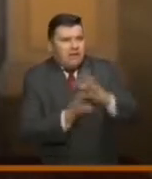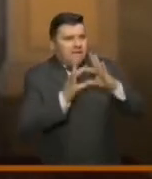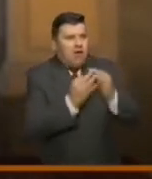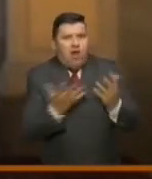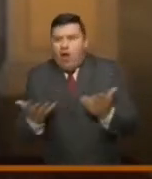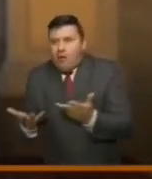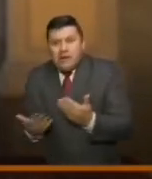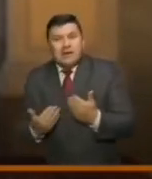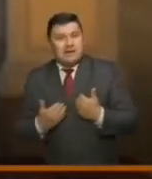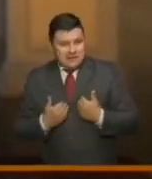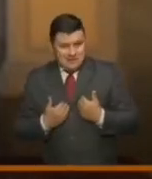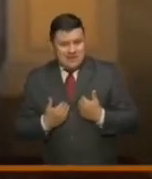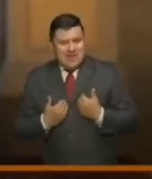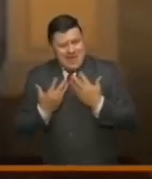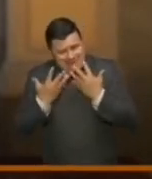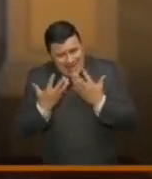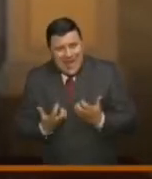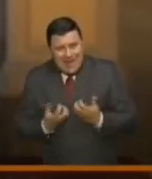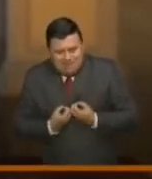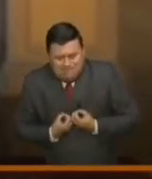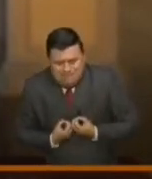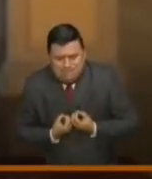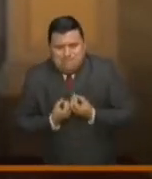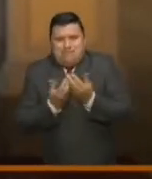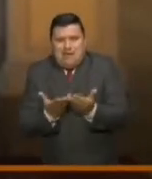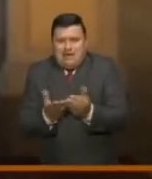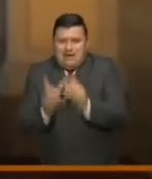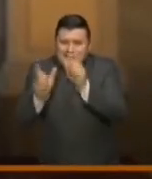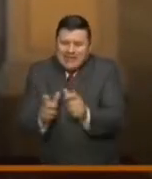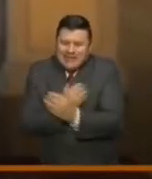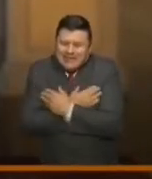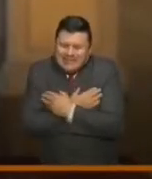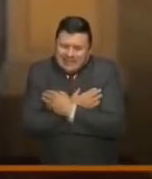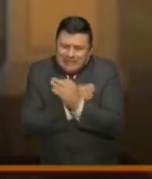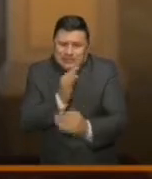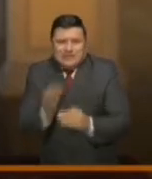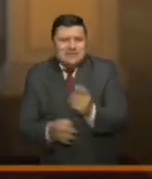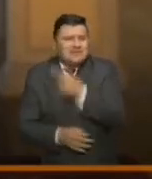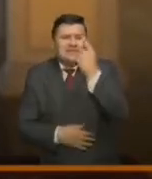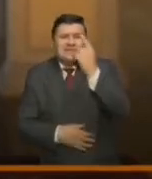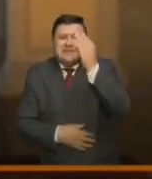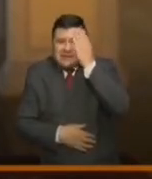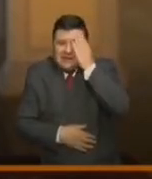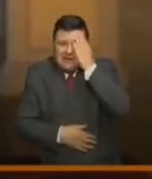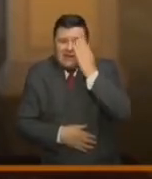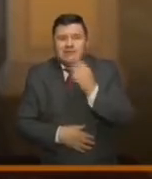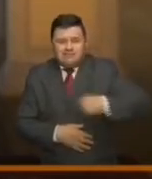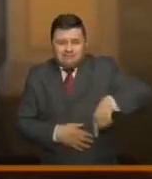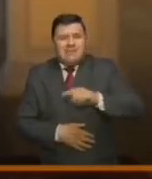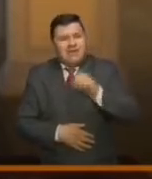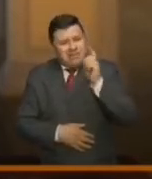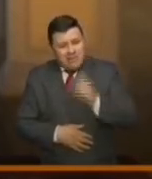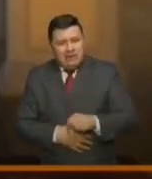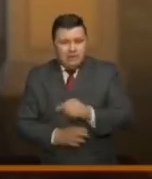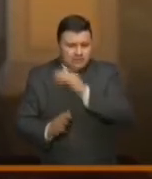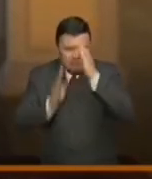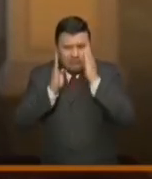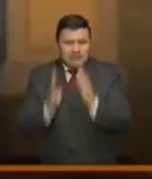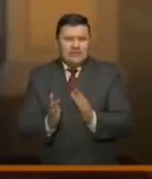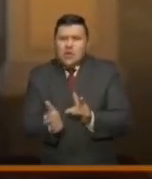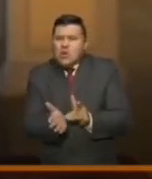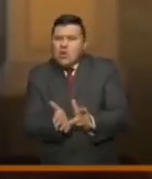familias todos que debemos dar lo mejor por nuestros seres queridos todos sabemos que tenemos que dedicarle